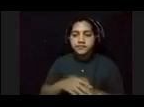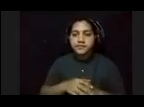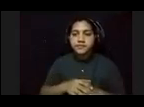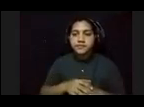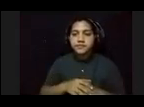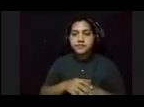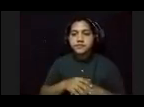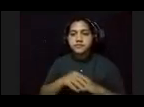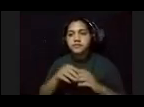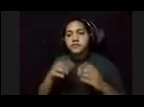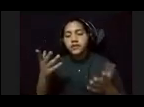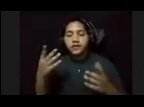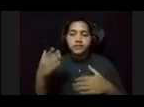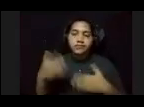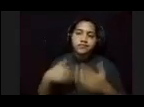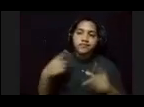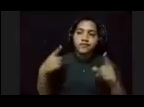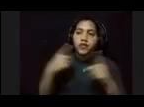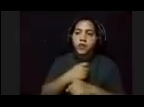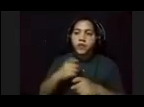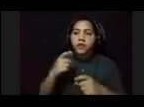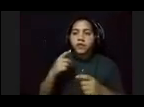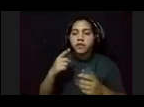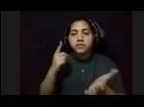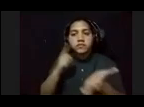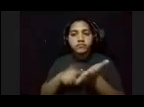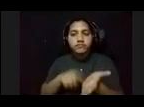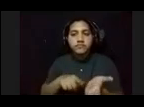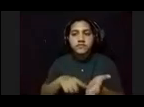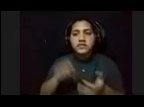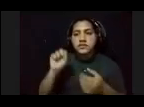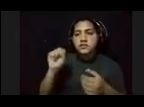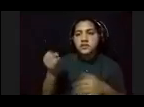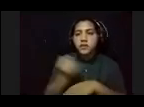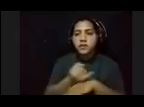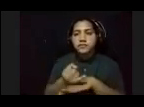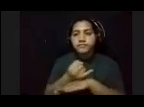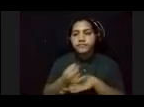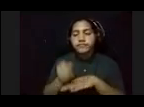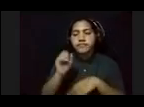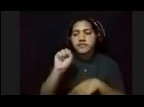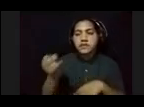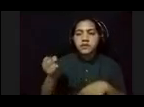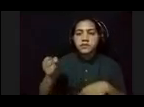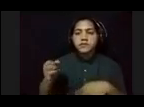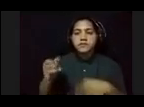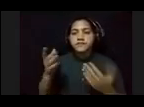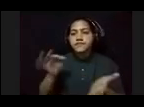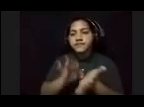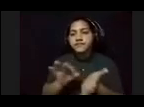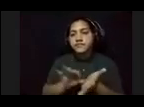se complica cuando estudiamos la isleta de San Juan. En los censos poblacionales de 1910